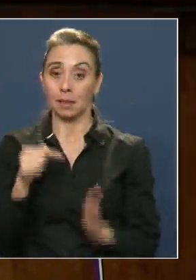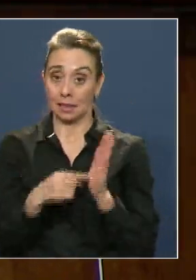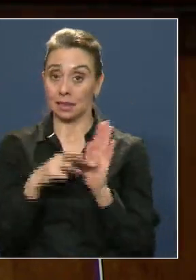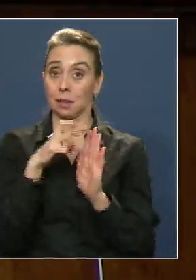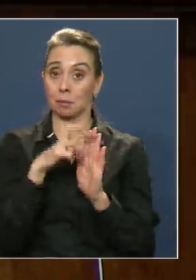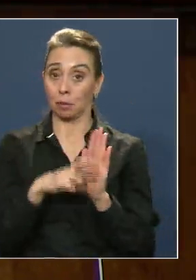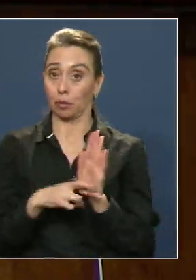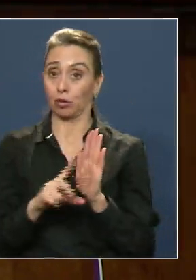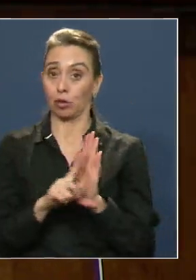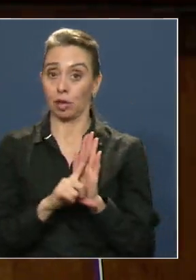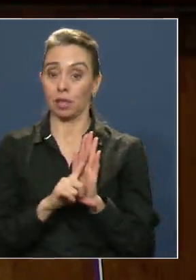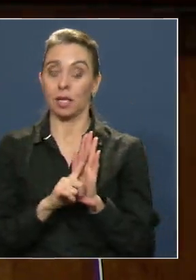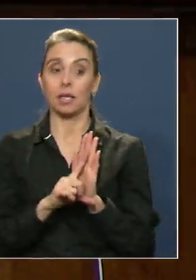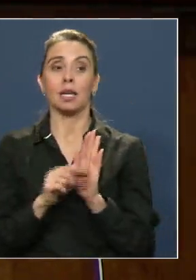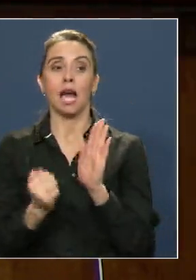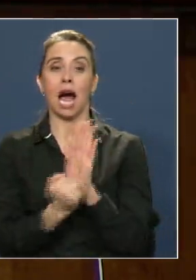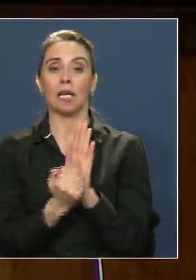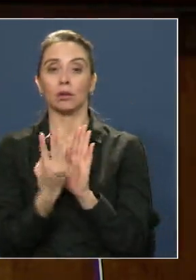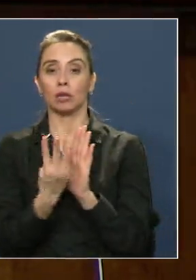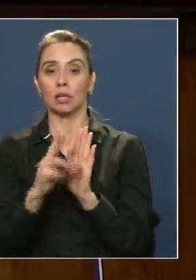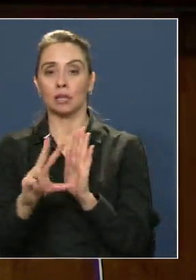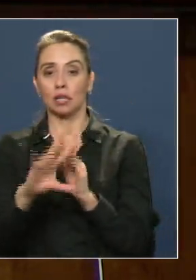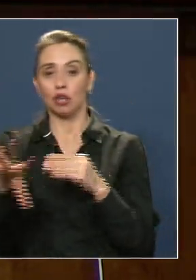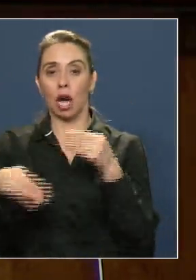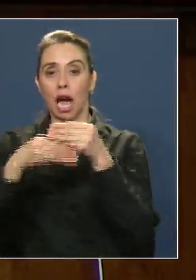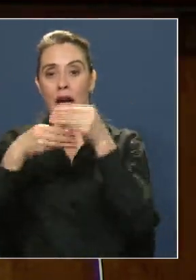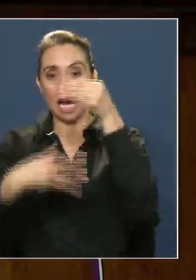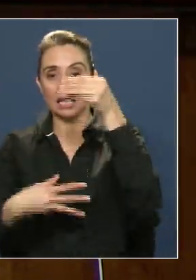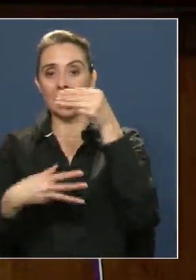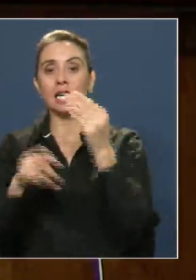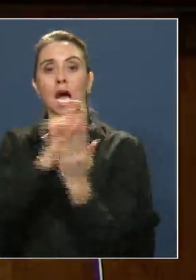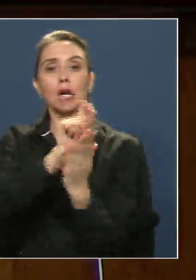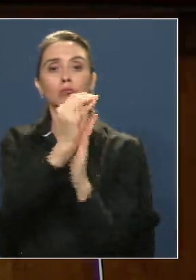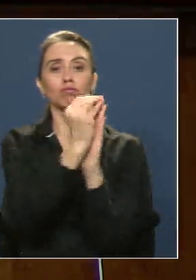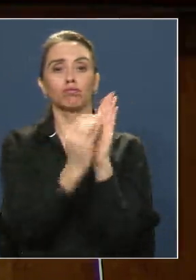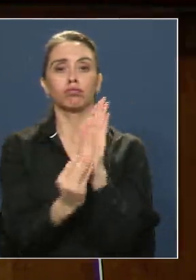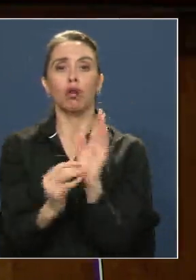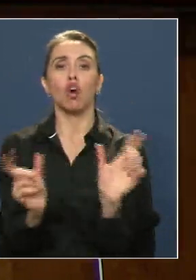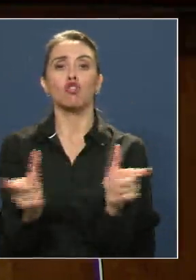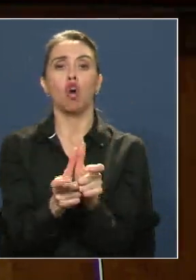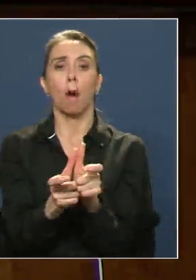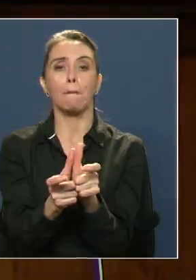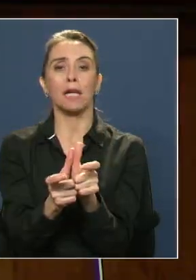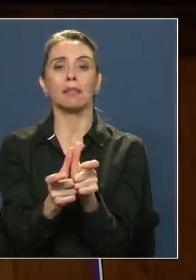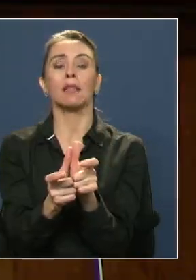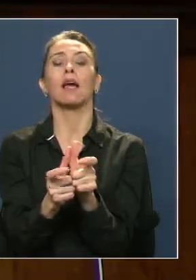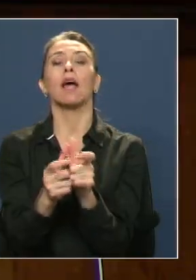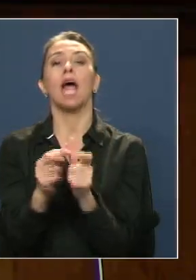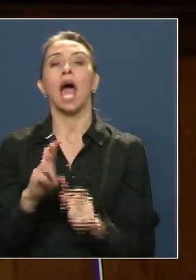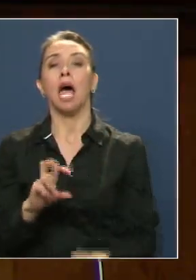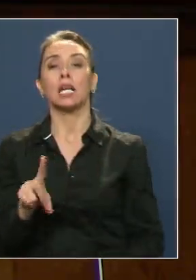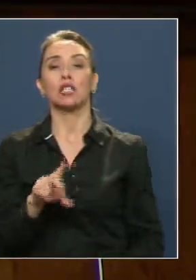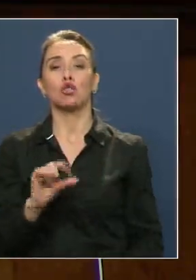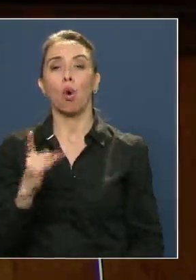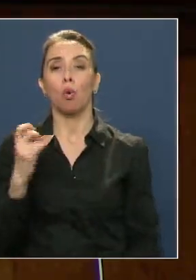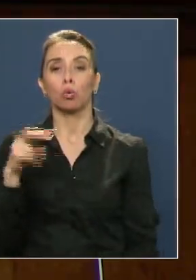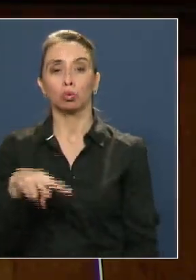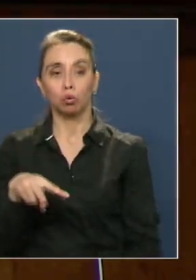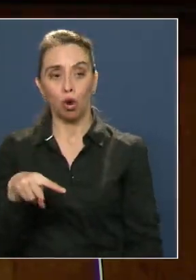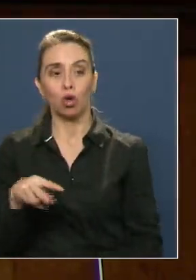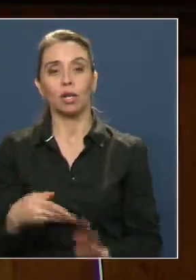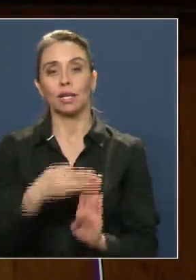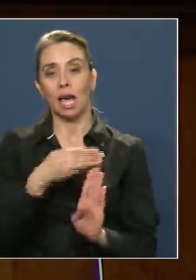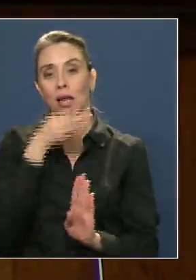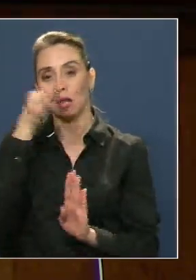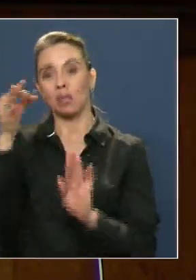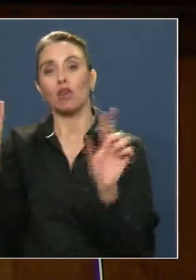proyecto, se agregan a este artículo 38 las listas elaboradas por los comités establecidos en las resoluciones antes